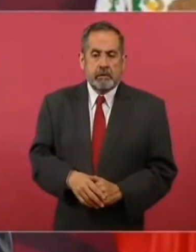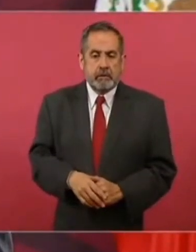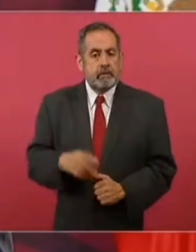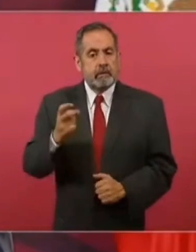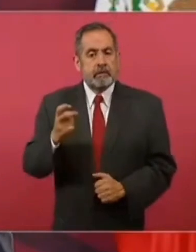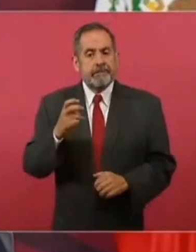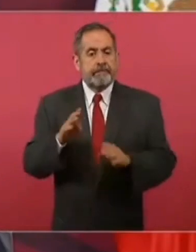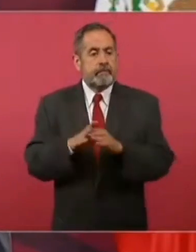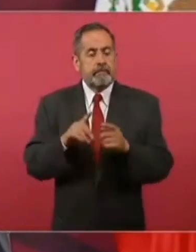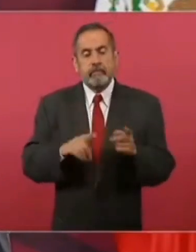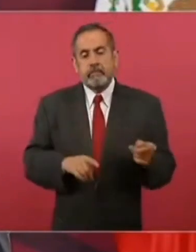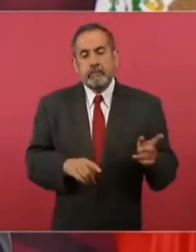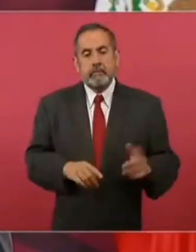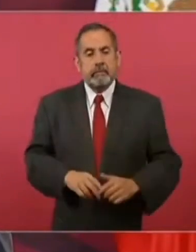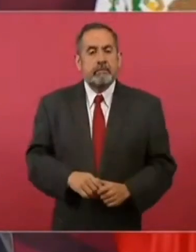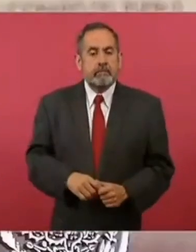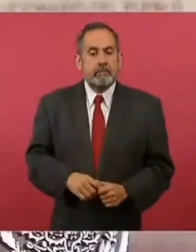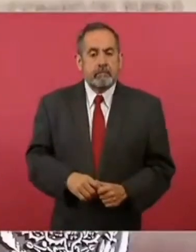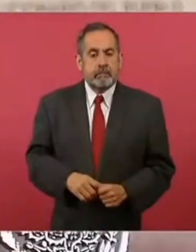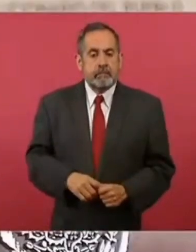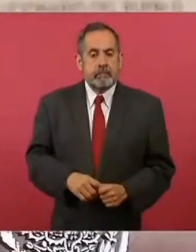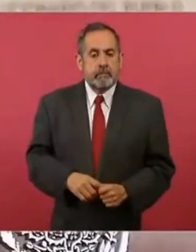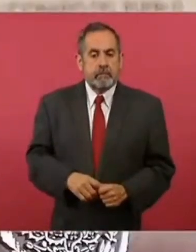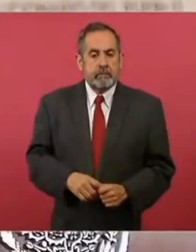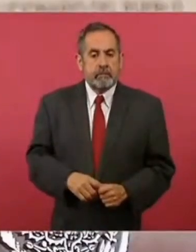Por eso